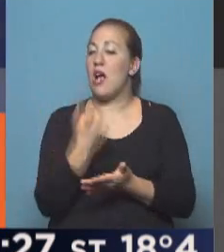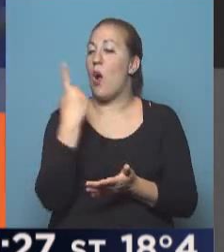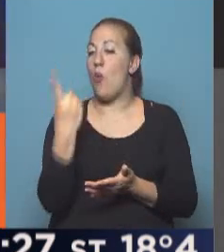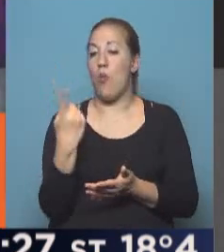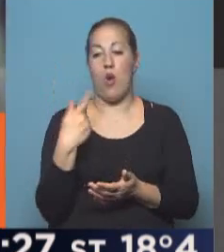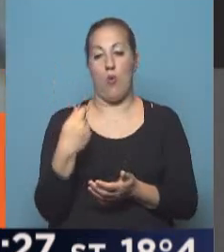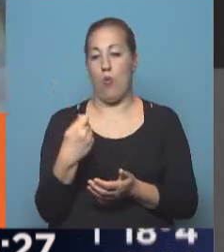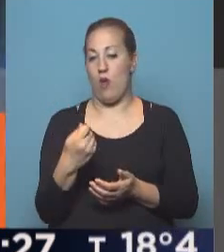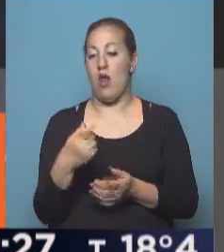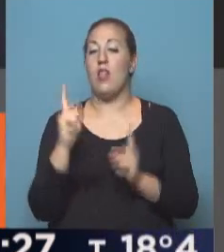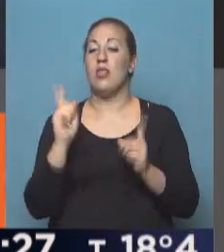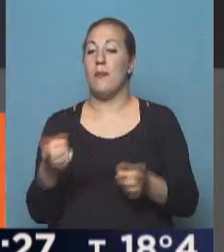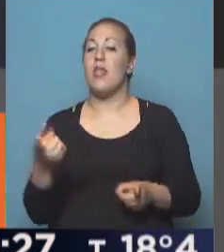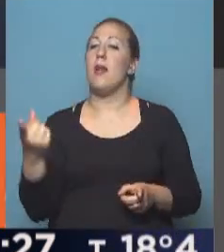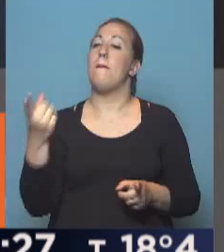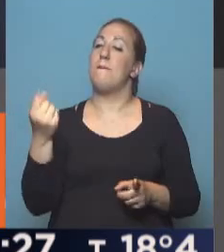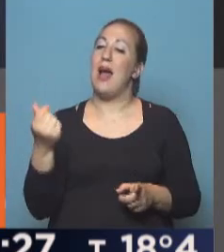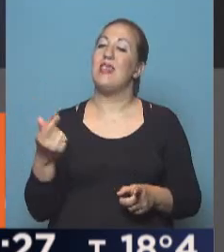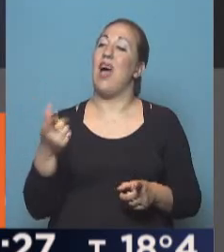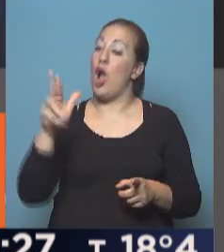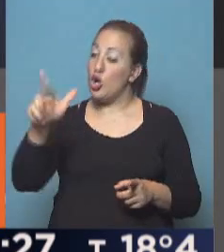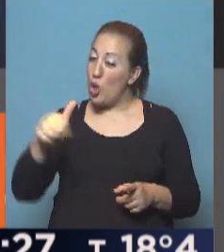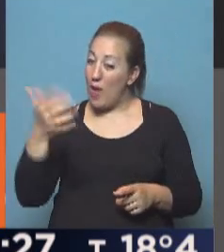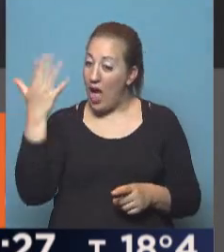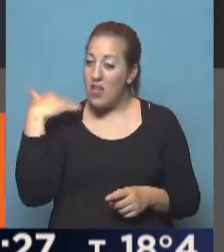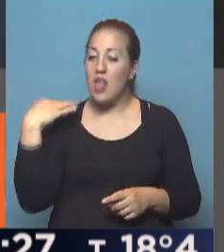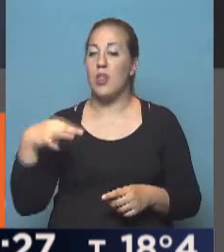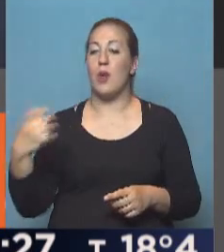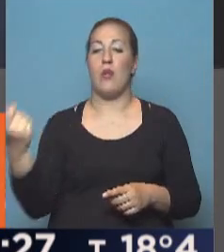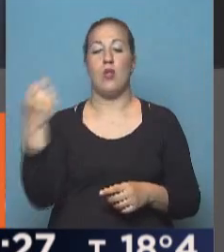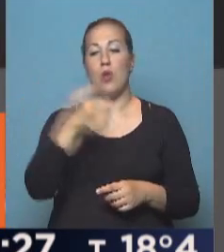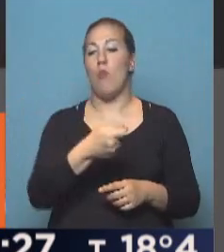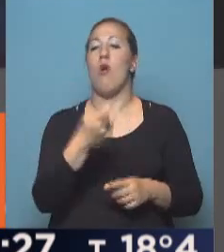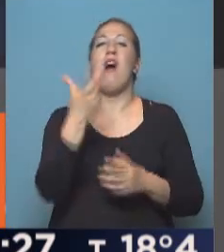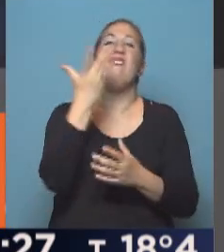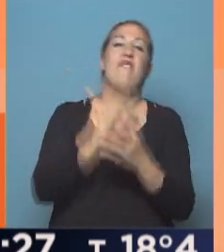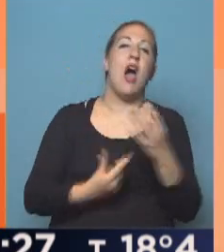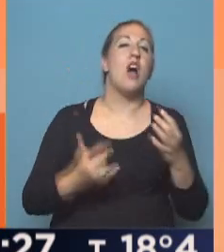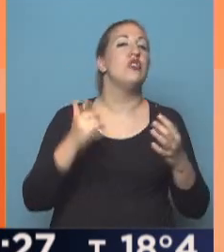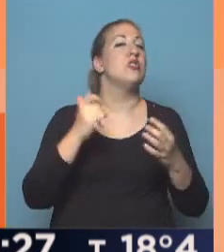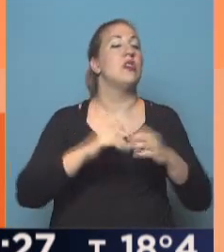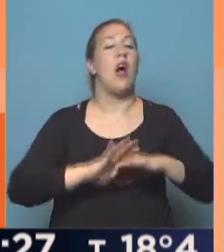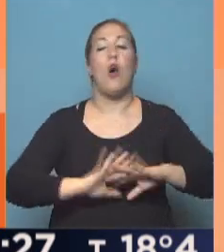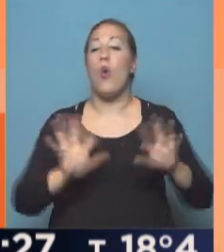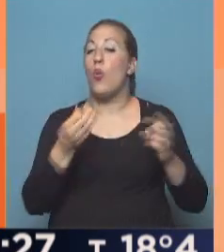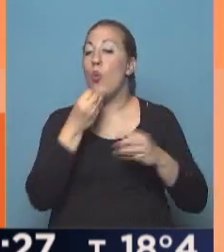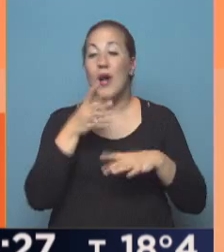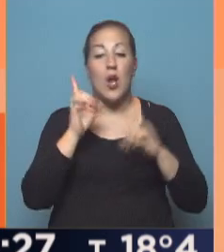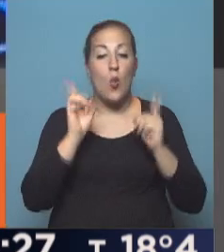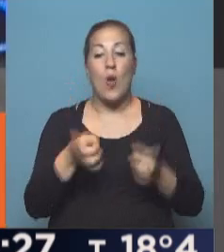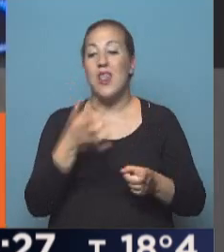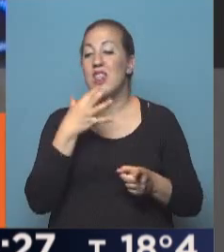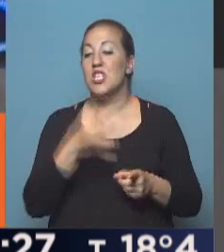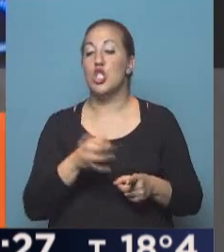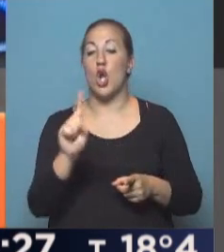insisto de volver a que el dinero que hubiese percibido de más se trate de un error o no en cualquier caso la decisión no es